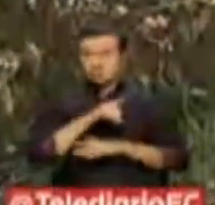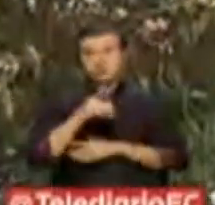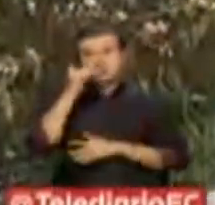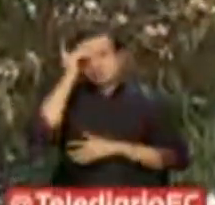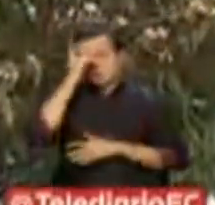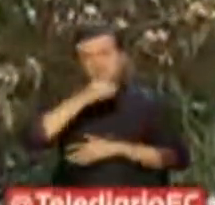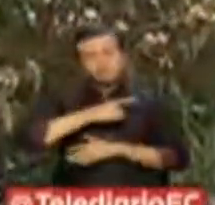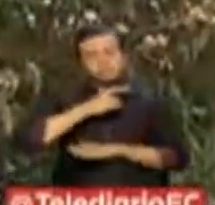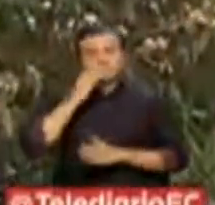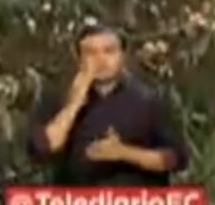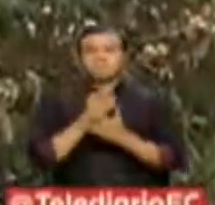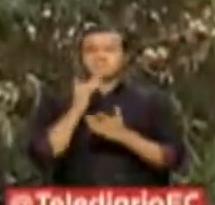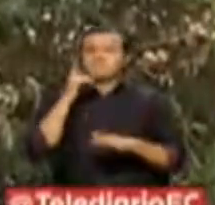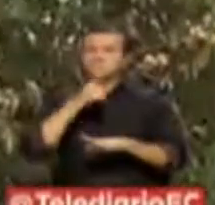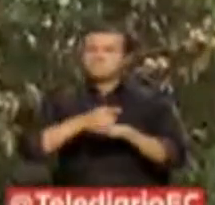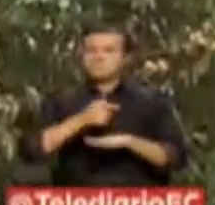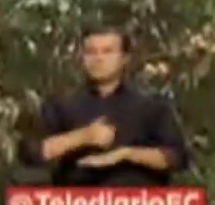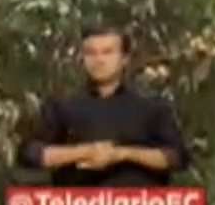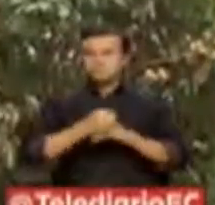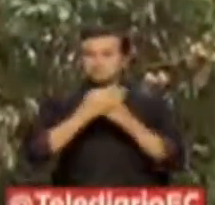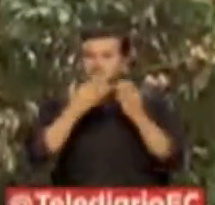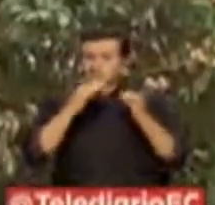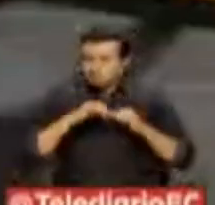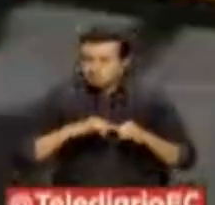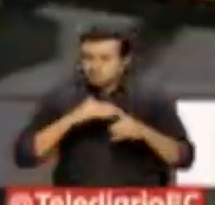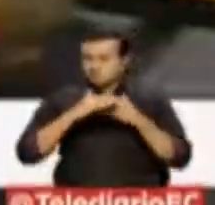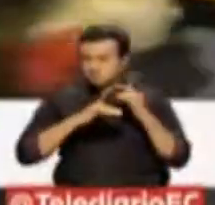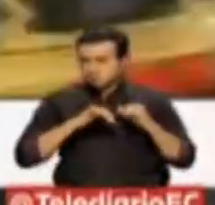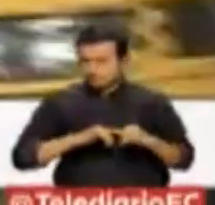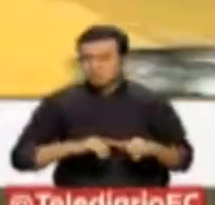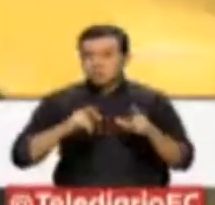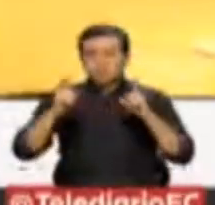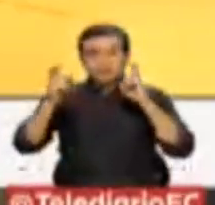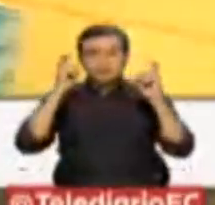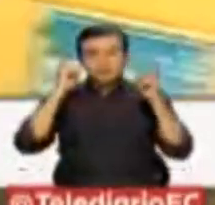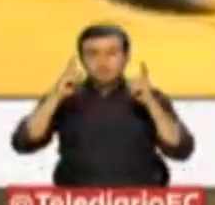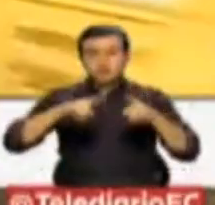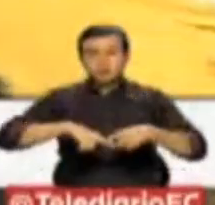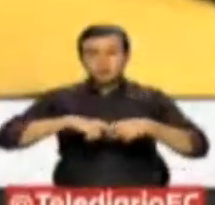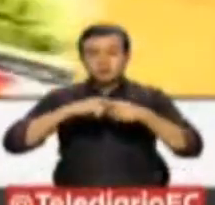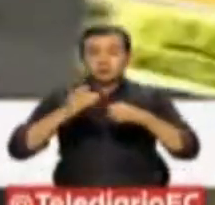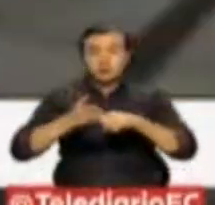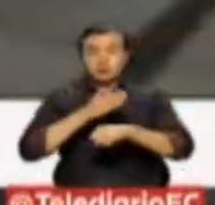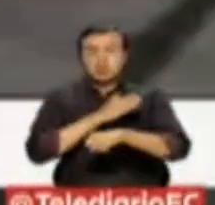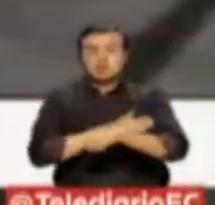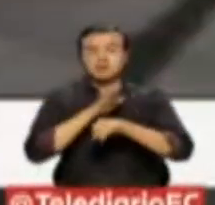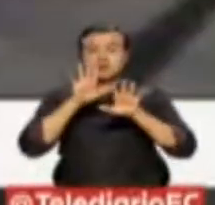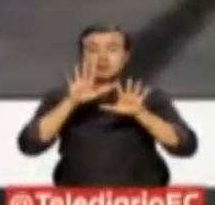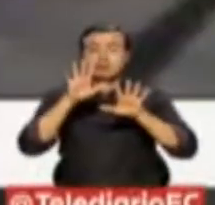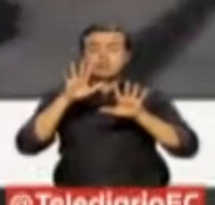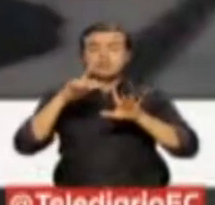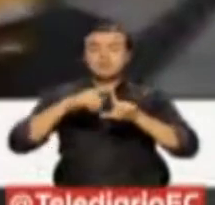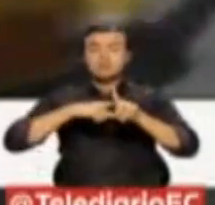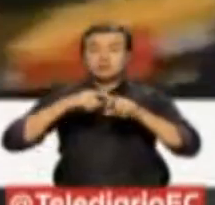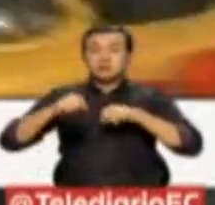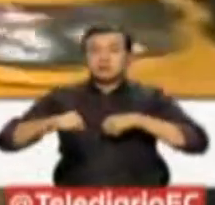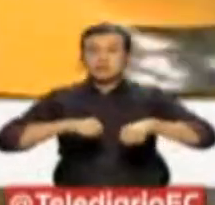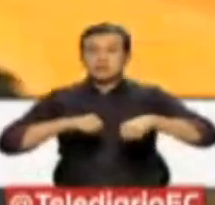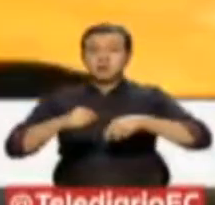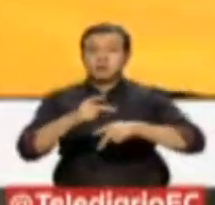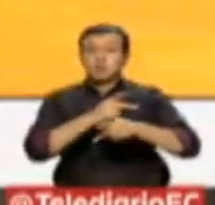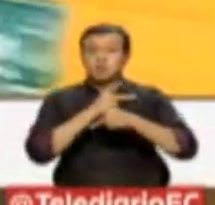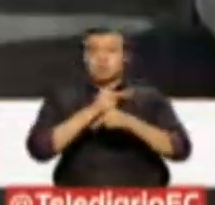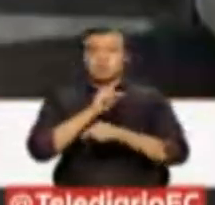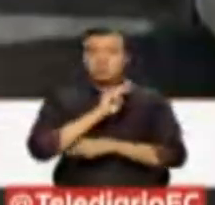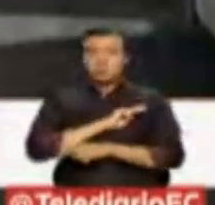realizaron plantones para exigir a las autoridades se continúe con el proceso de regulación suspendido el pasado 10 de mayo por el consejo metropolitano de